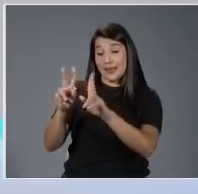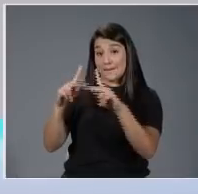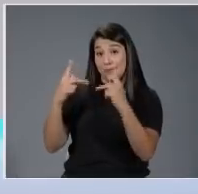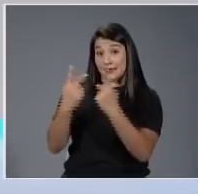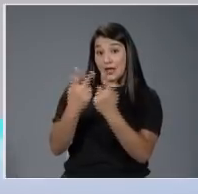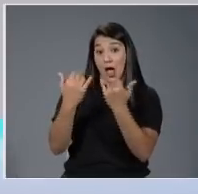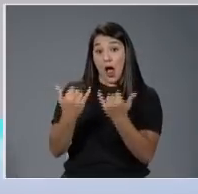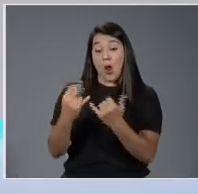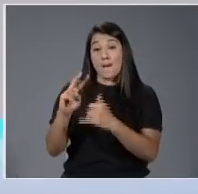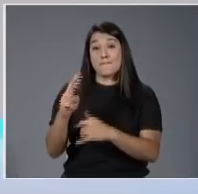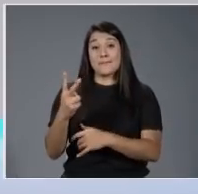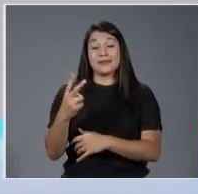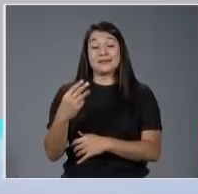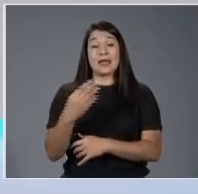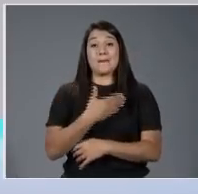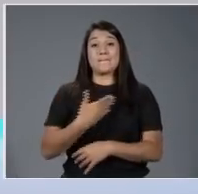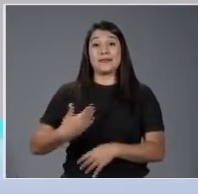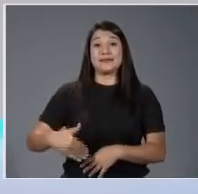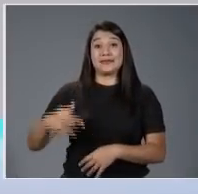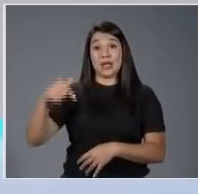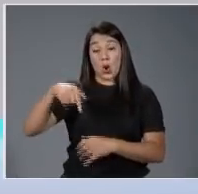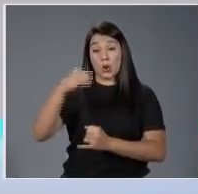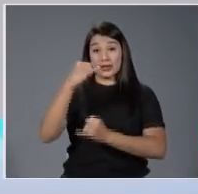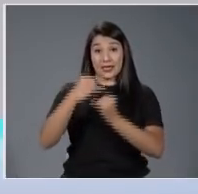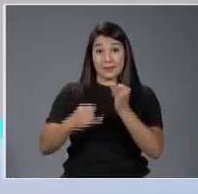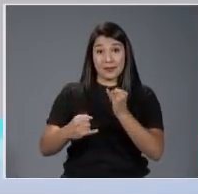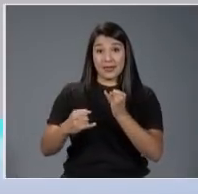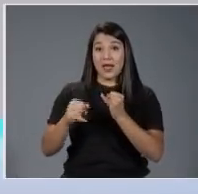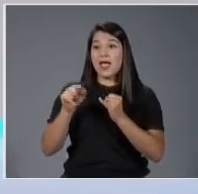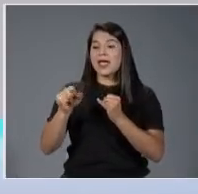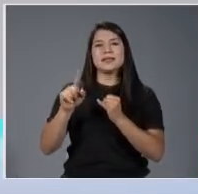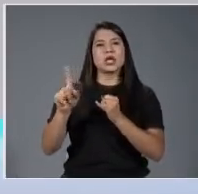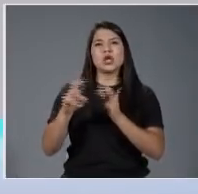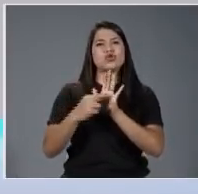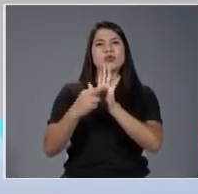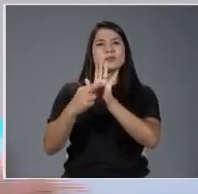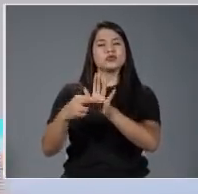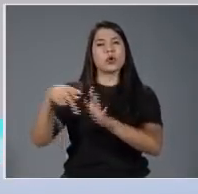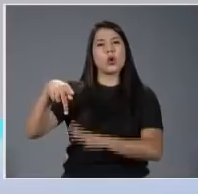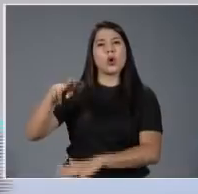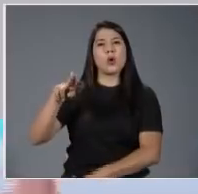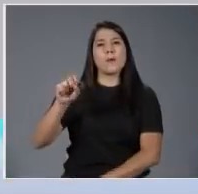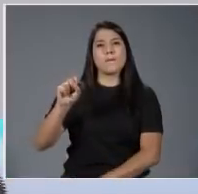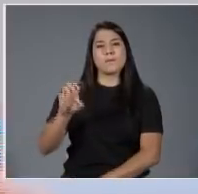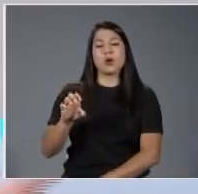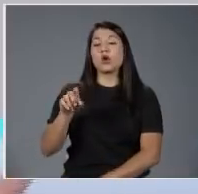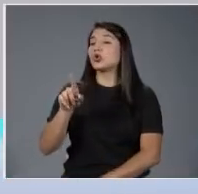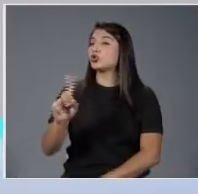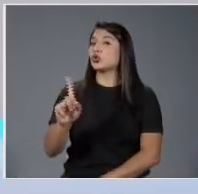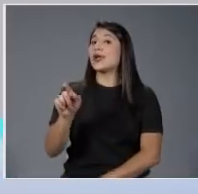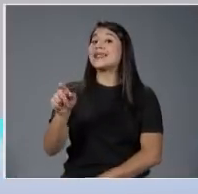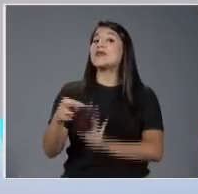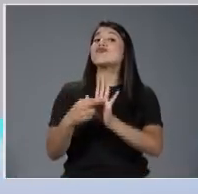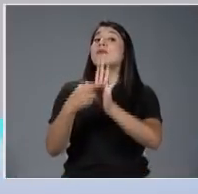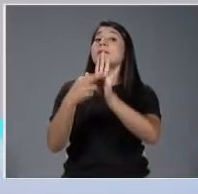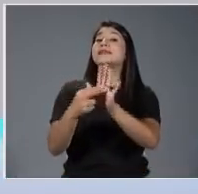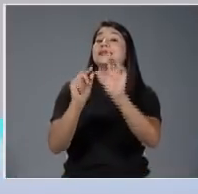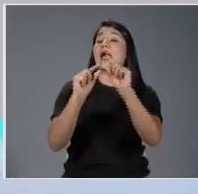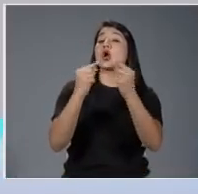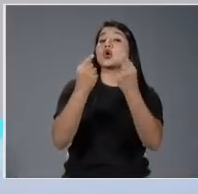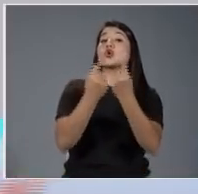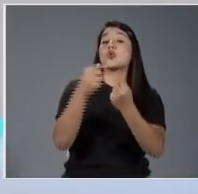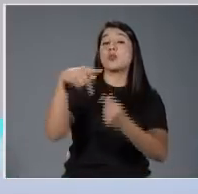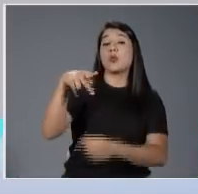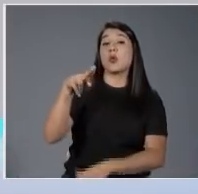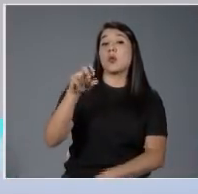que hoy concluye, ella no llegó ahí representando al PUS, sino a un grupo de gente del PUS. Y al final de